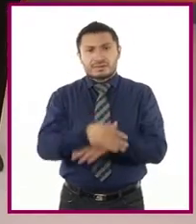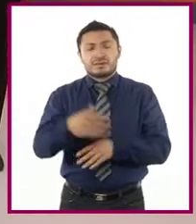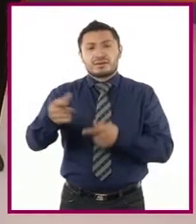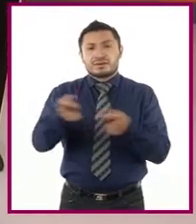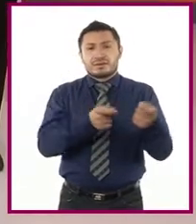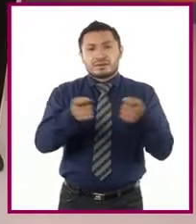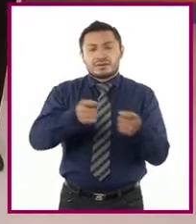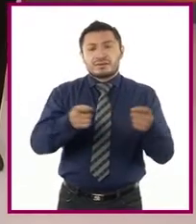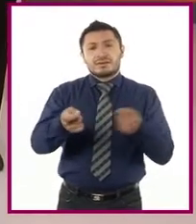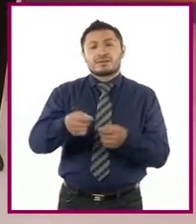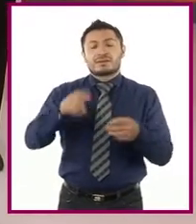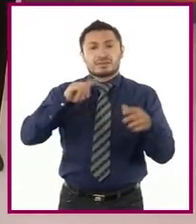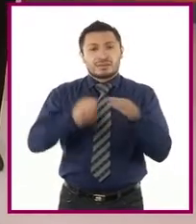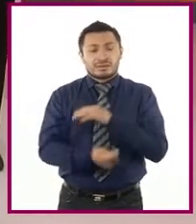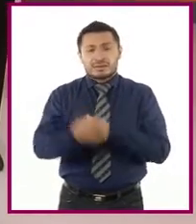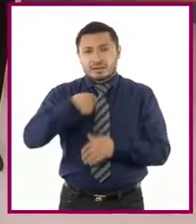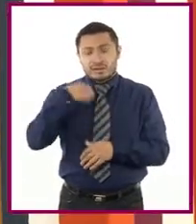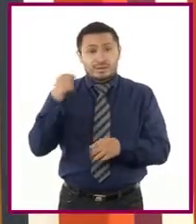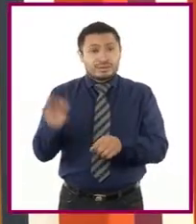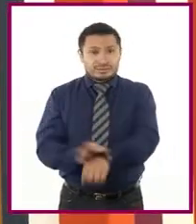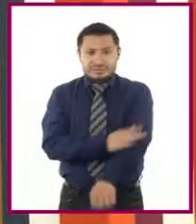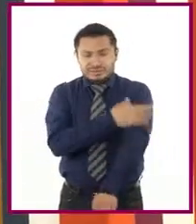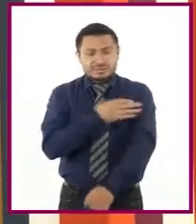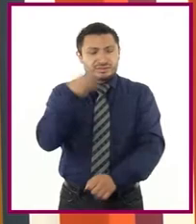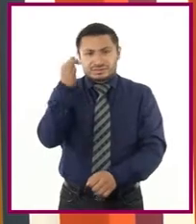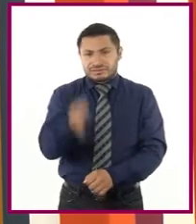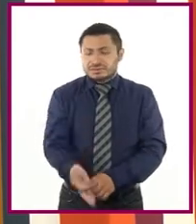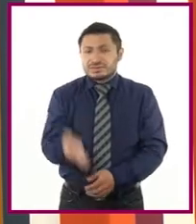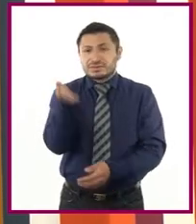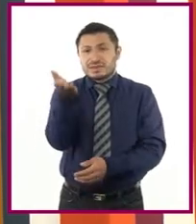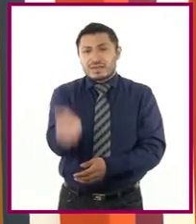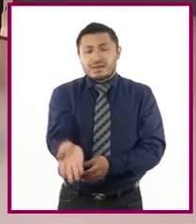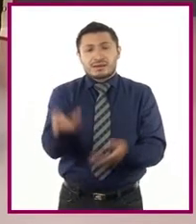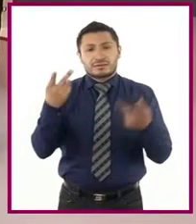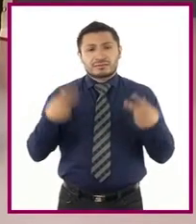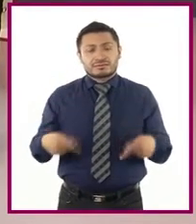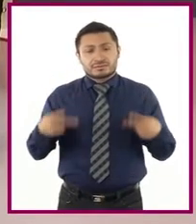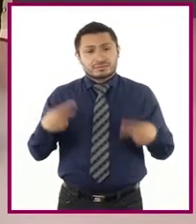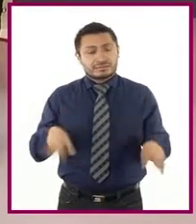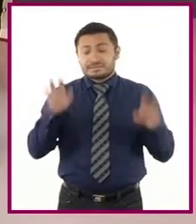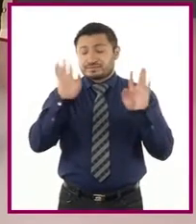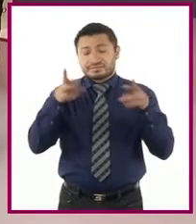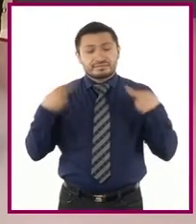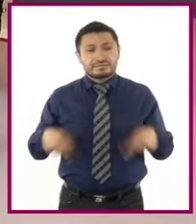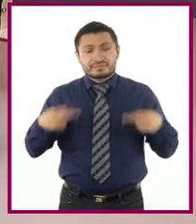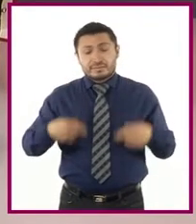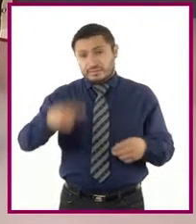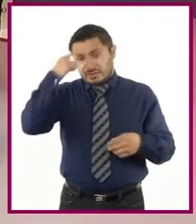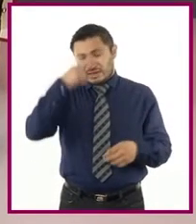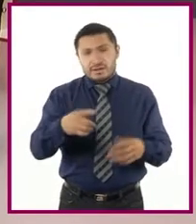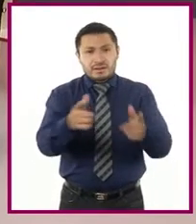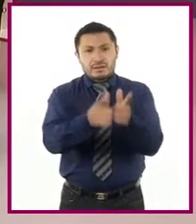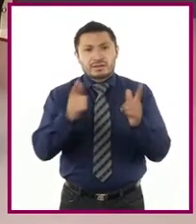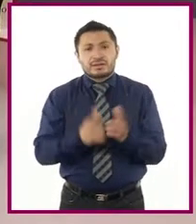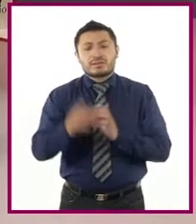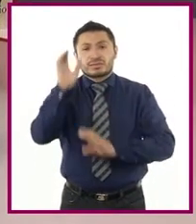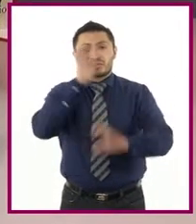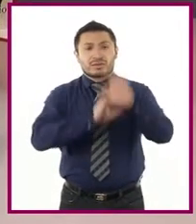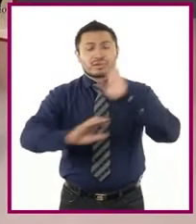técnica, me entusiasmé tanto que acepté un pedido de unas prendas para un coro que hace presentaciones